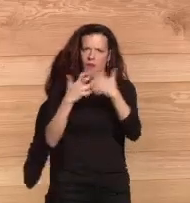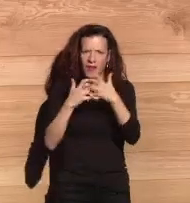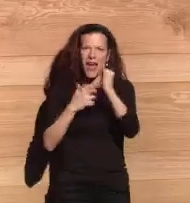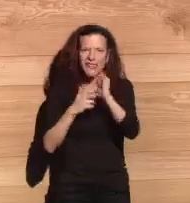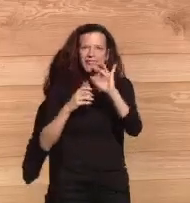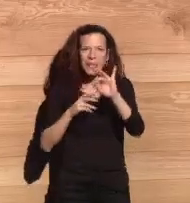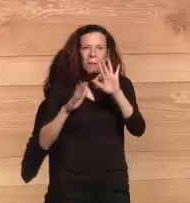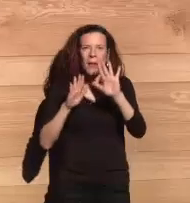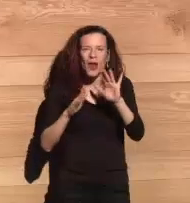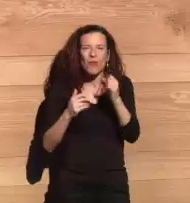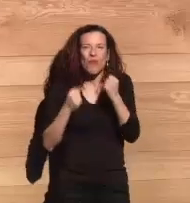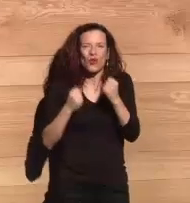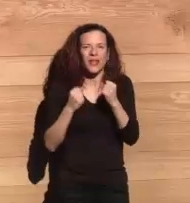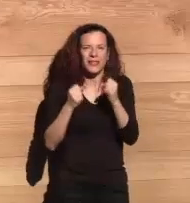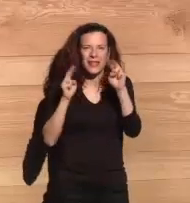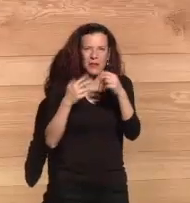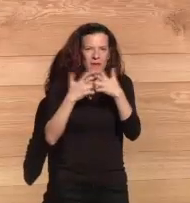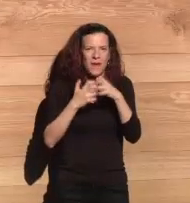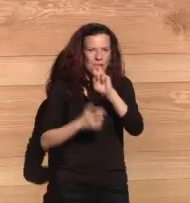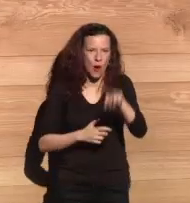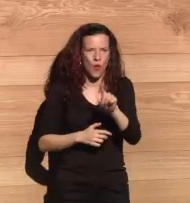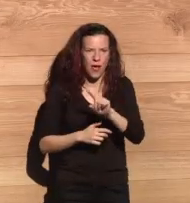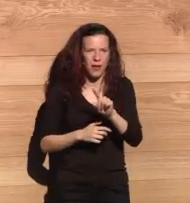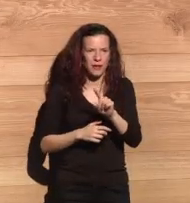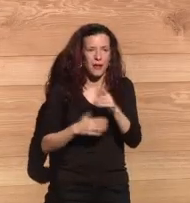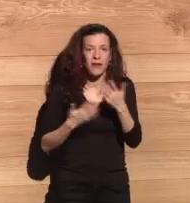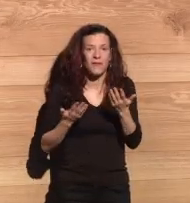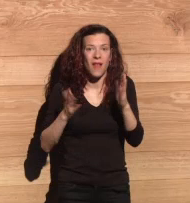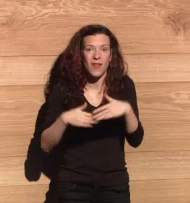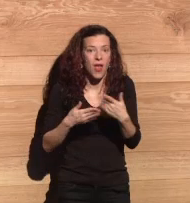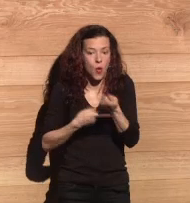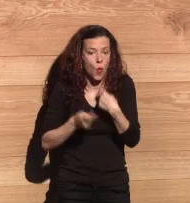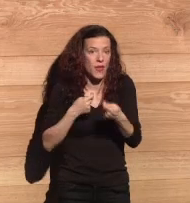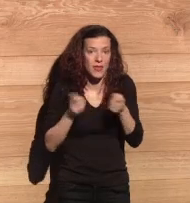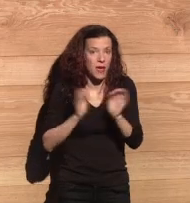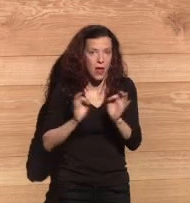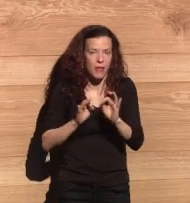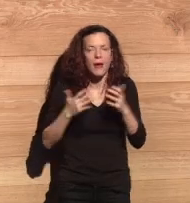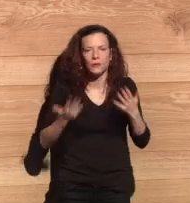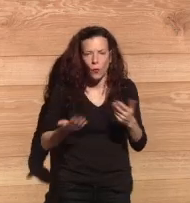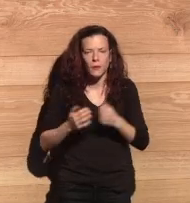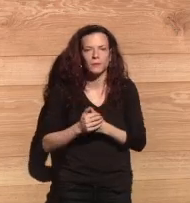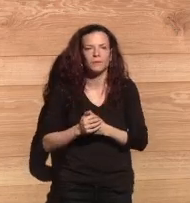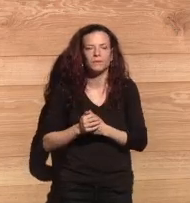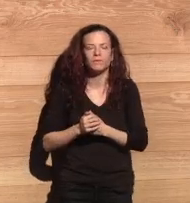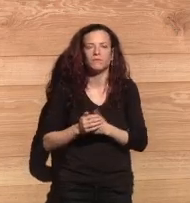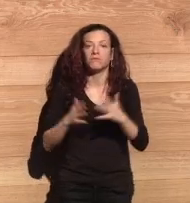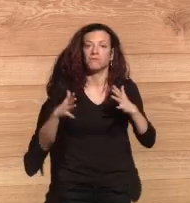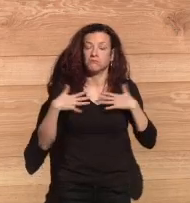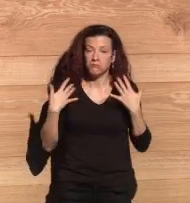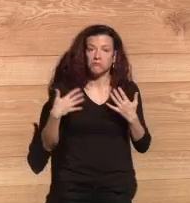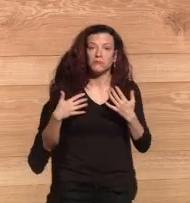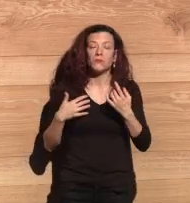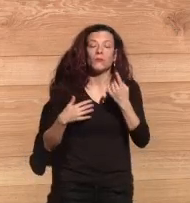lo suficientemente potente el tema de fábrica como para que no lo coloqué, vamos, que no vendía nada. Entonces, sorprendentemente me llega